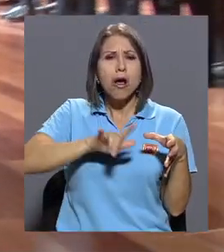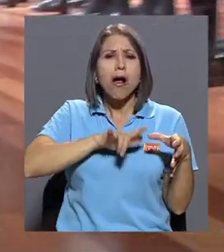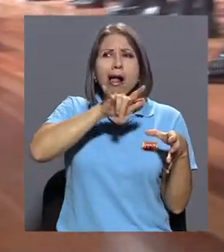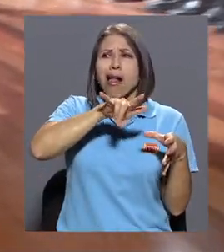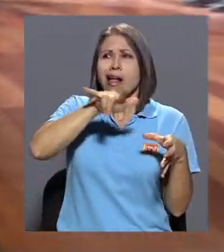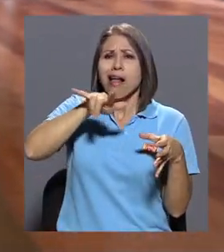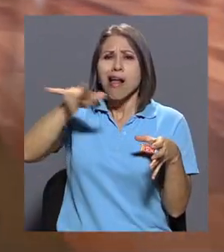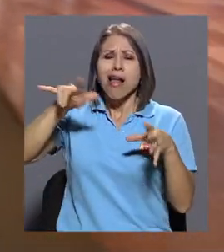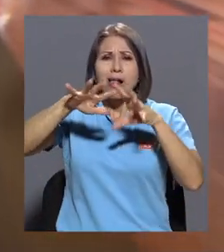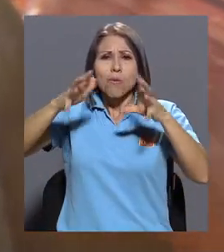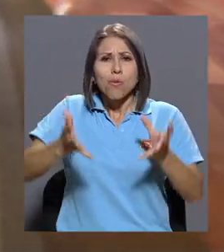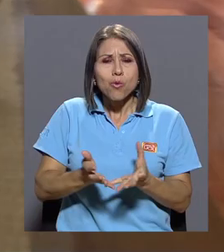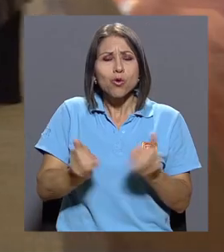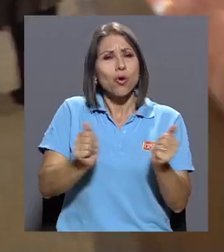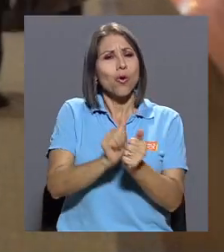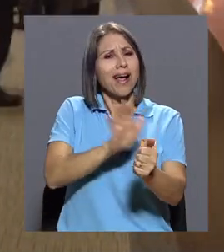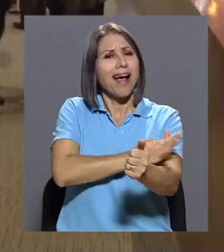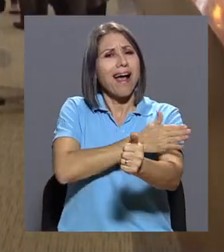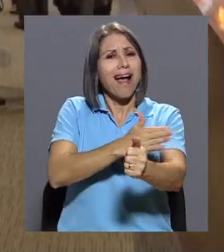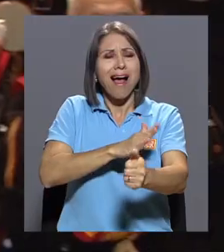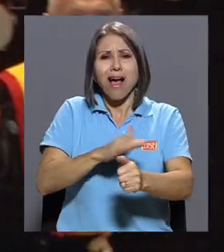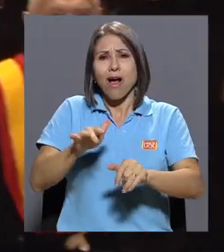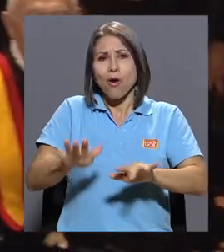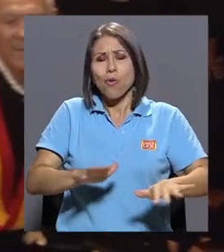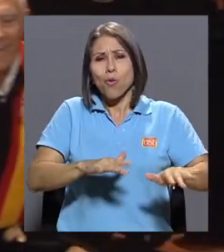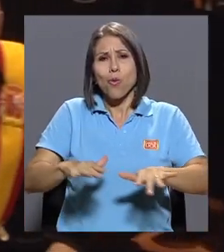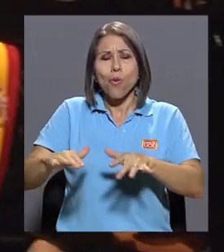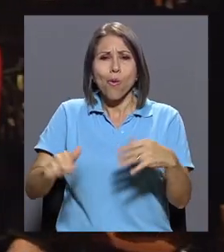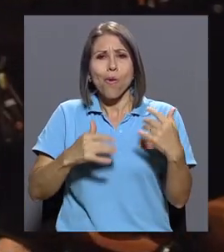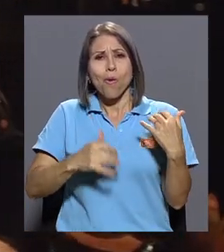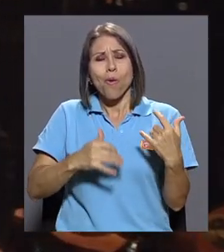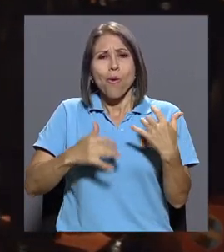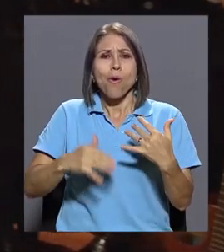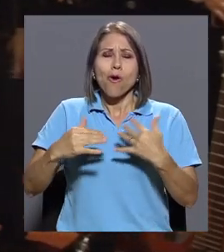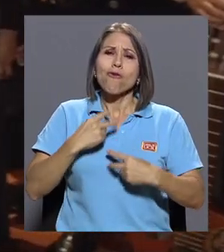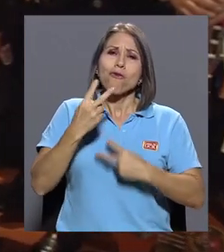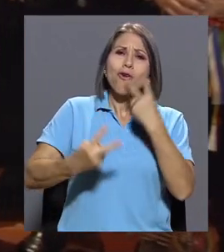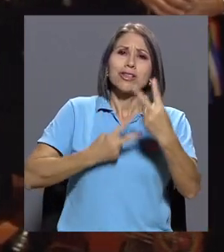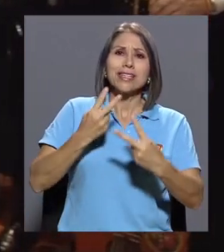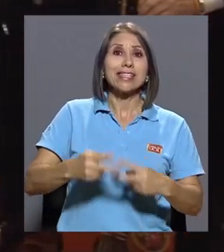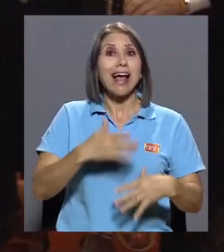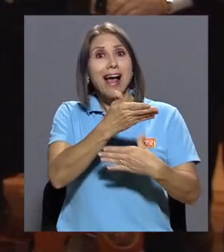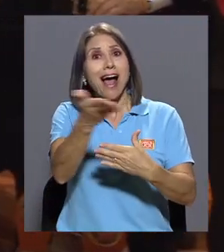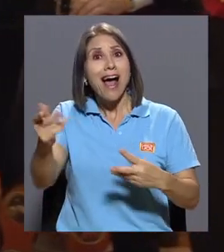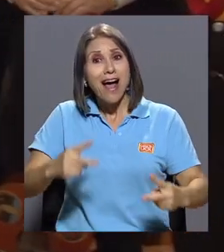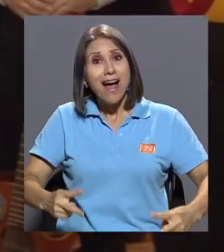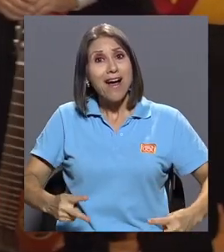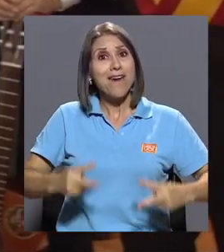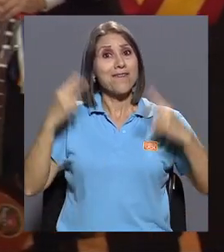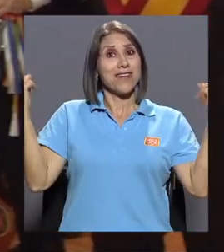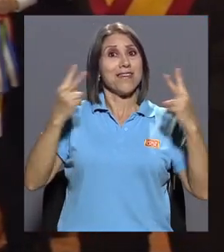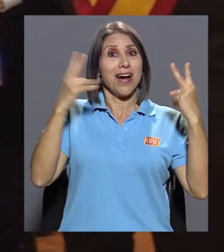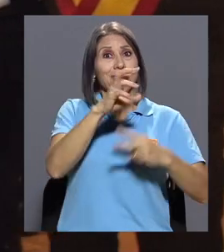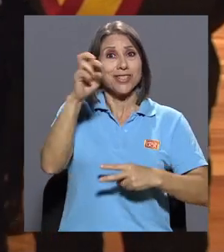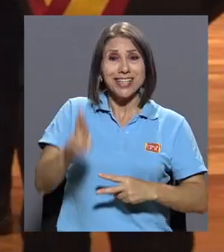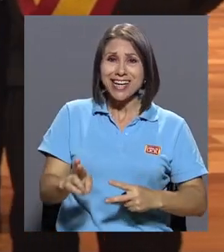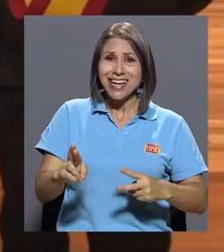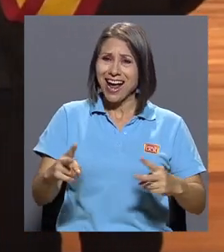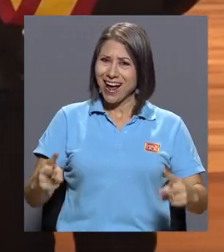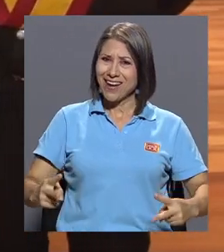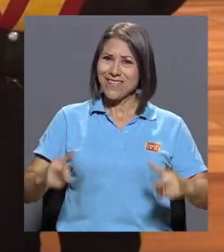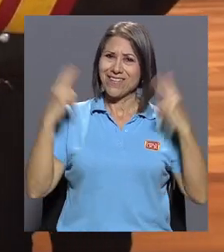mundo llevando alegría con sus instrumentos y voces. Señores, ¡viva Costa Rica! ¡Viva! ¡Viva